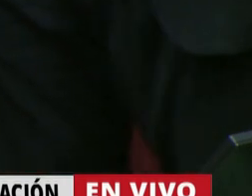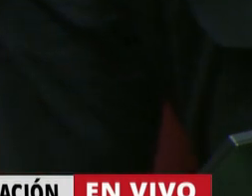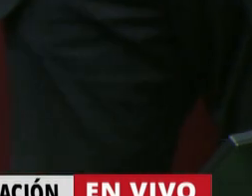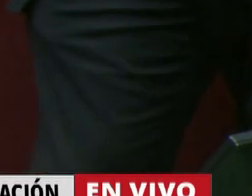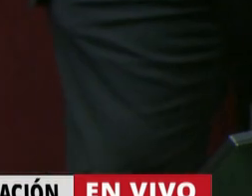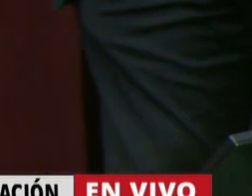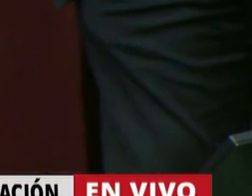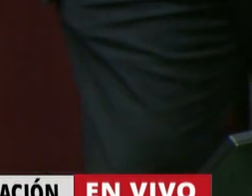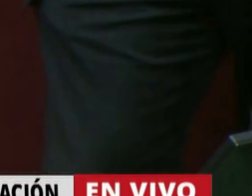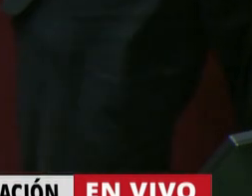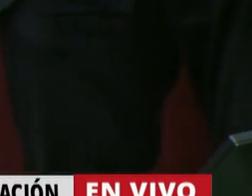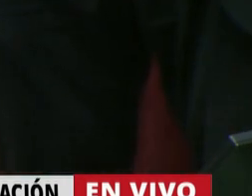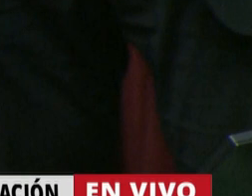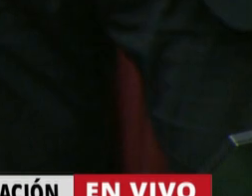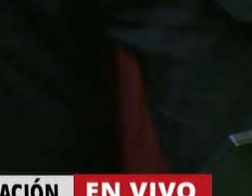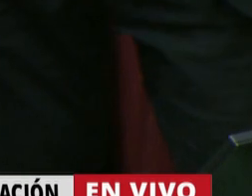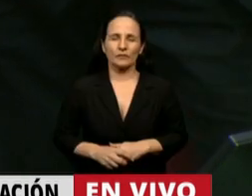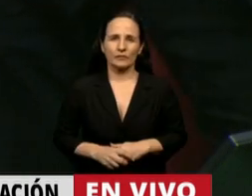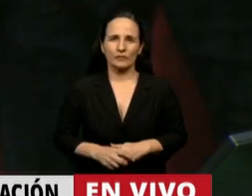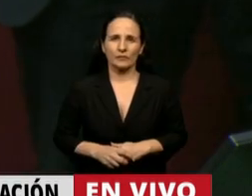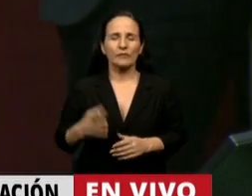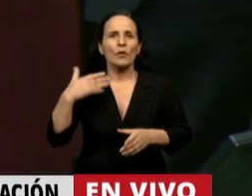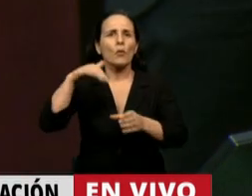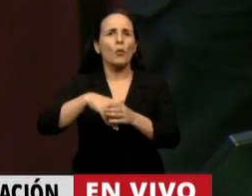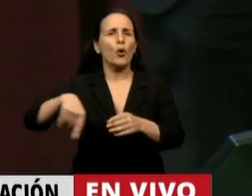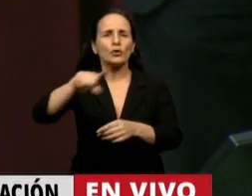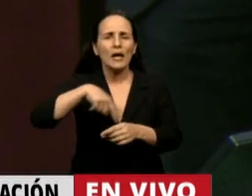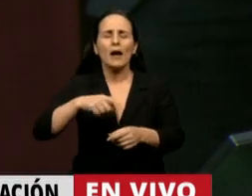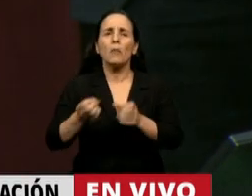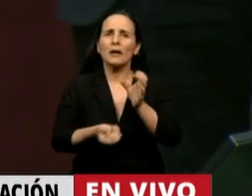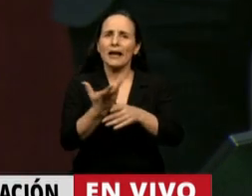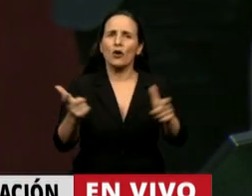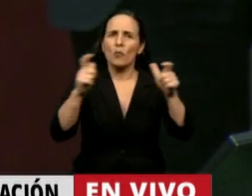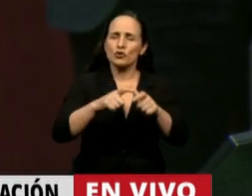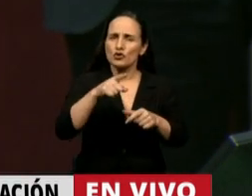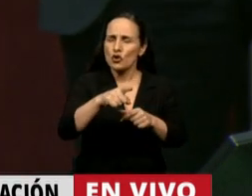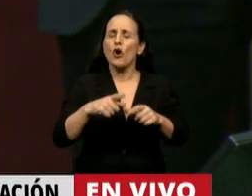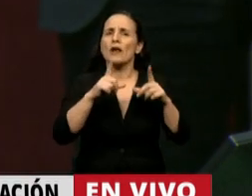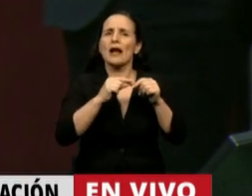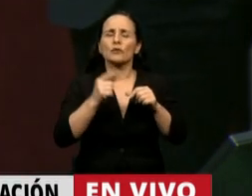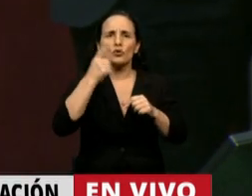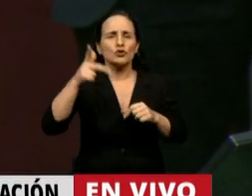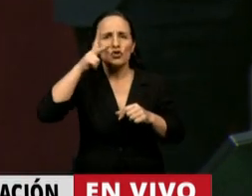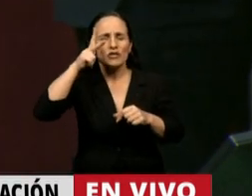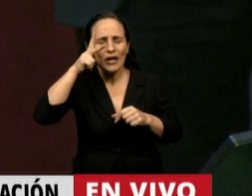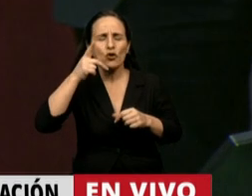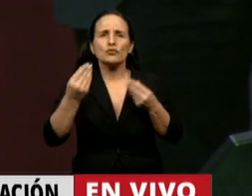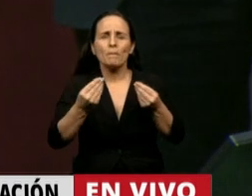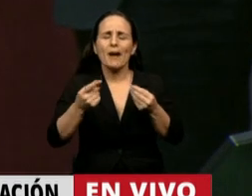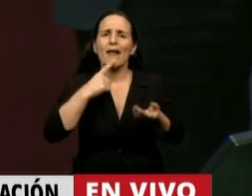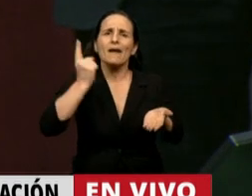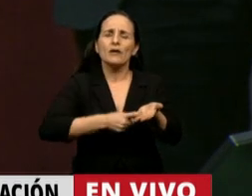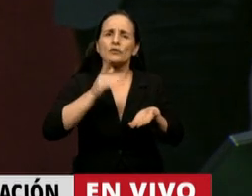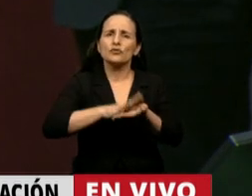la creación de la comisión de acuerdo a las facultades delegadas por el artículo 188 para que se expida